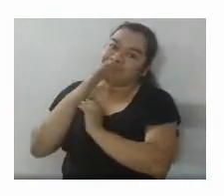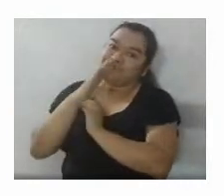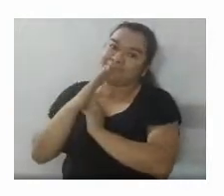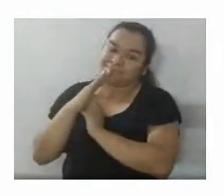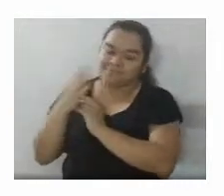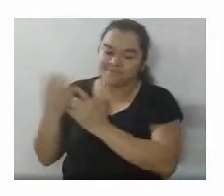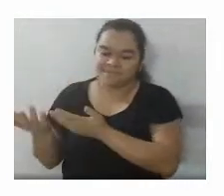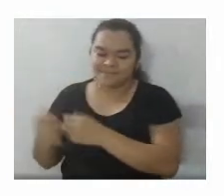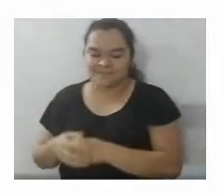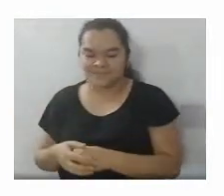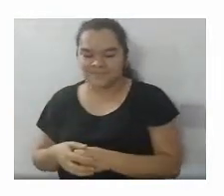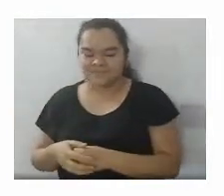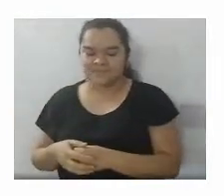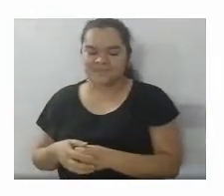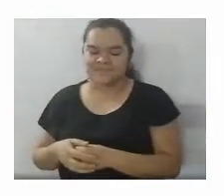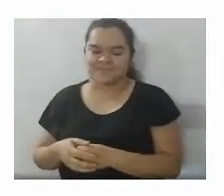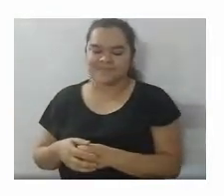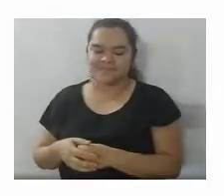Eduard.